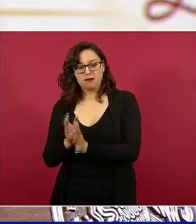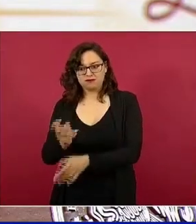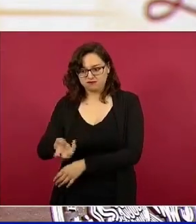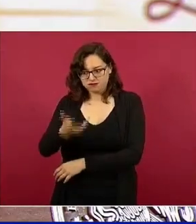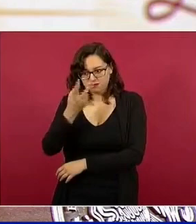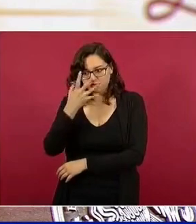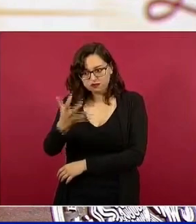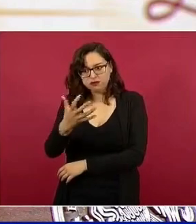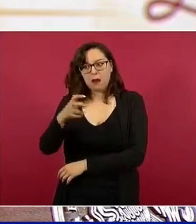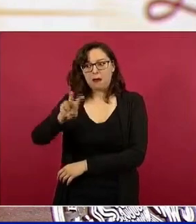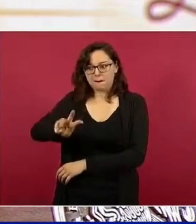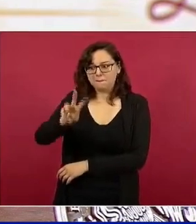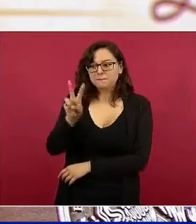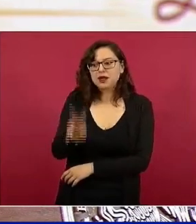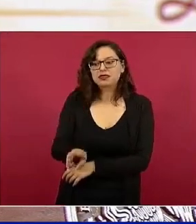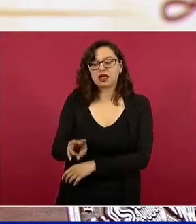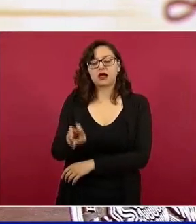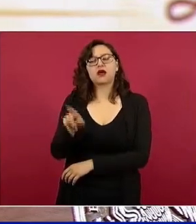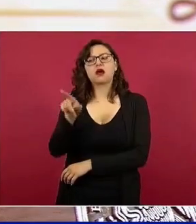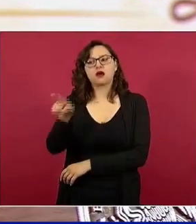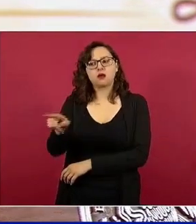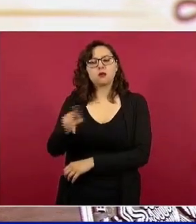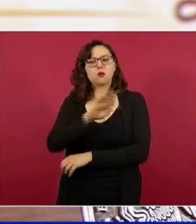Y esto obliga